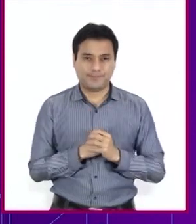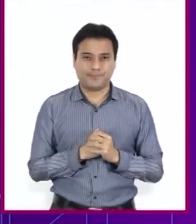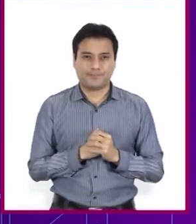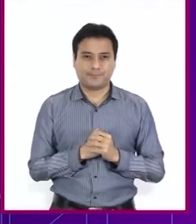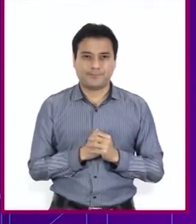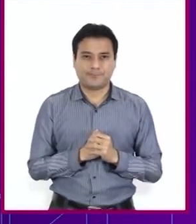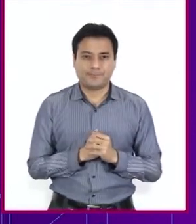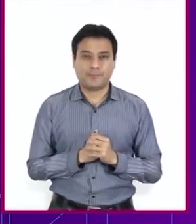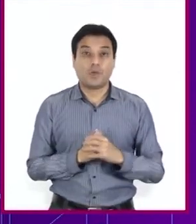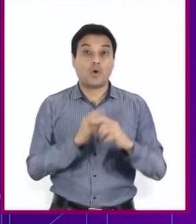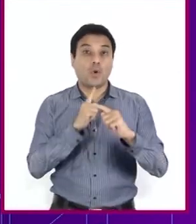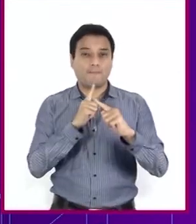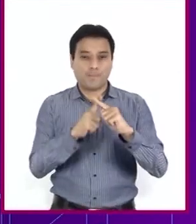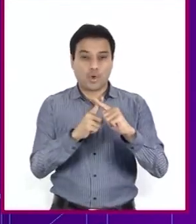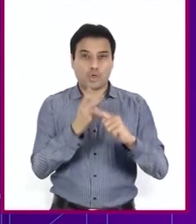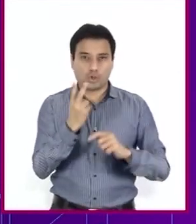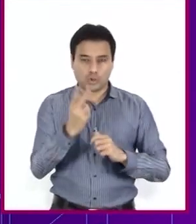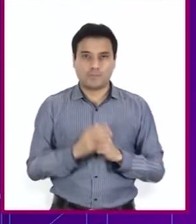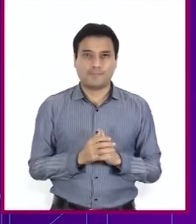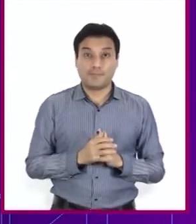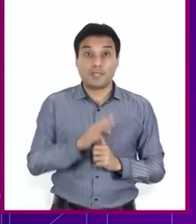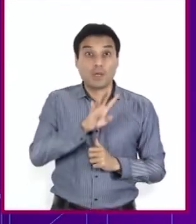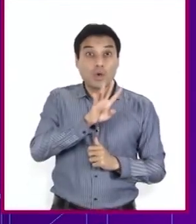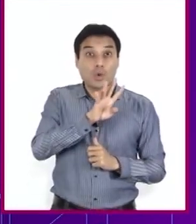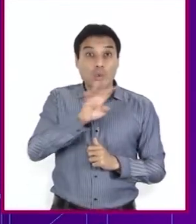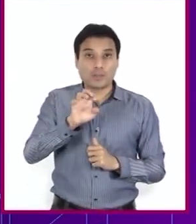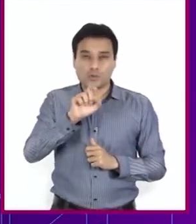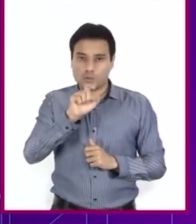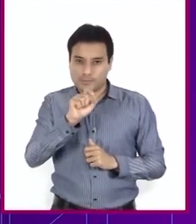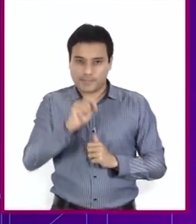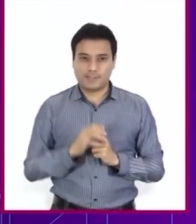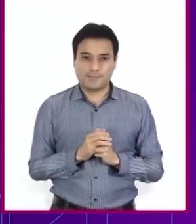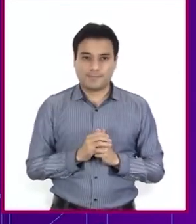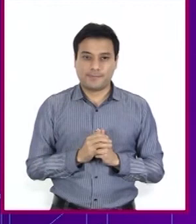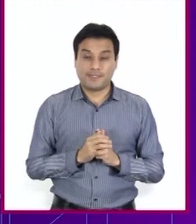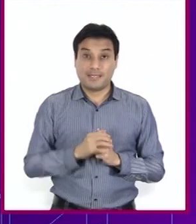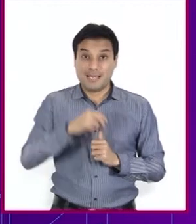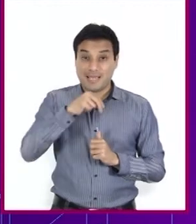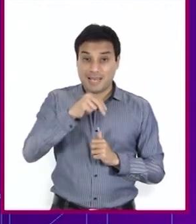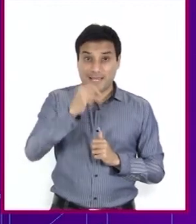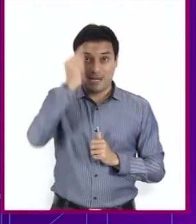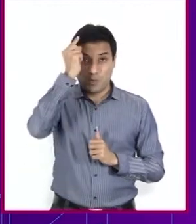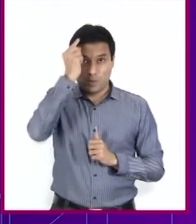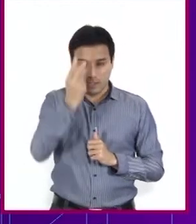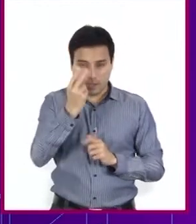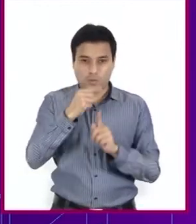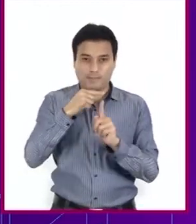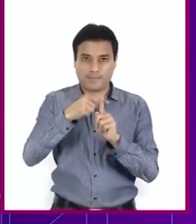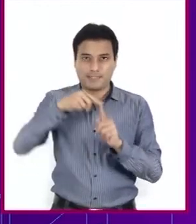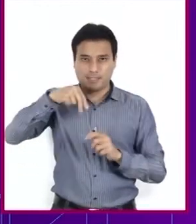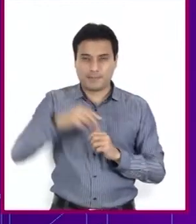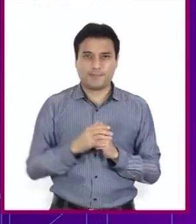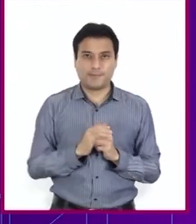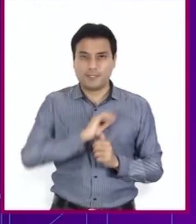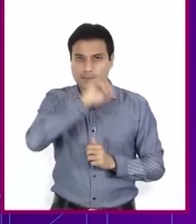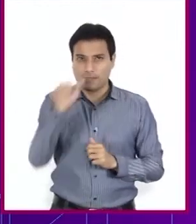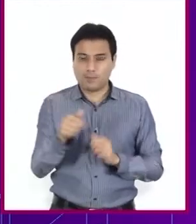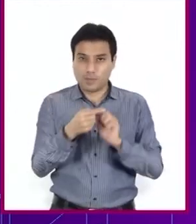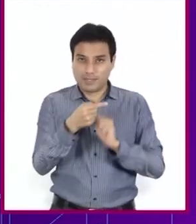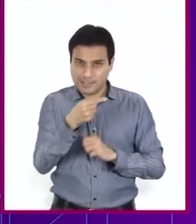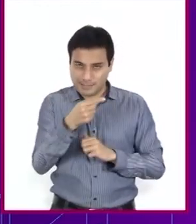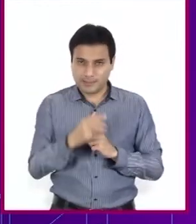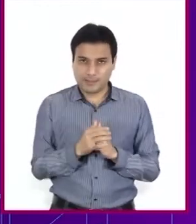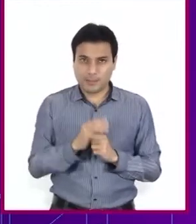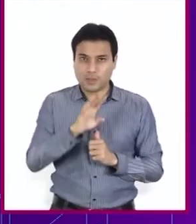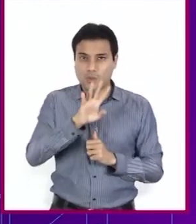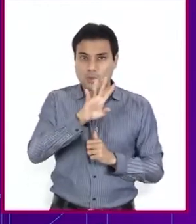igualdad por 2, quedando 420 igual a n al cuadrado más n. Se resta 420 a